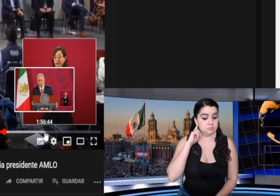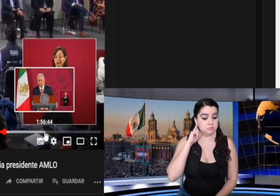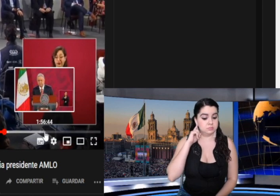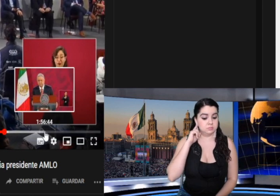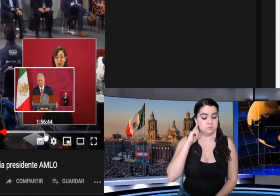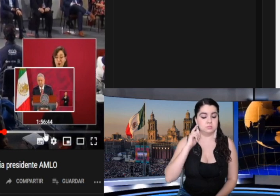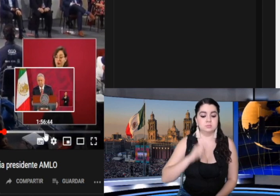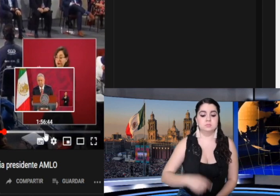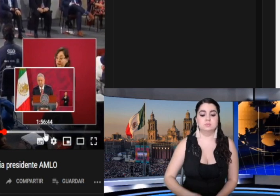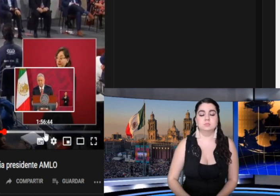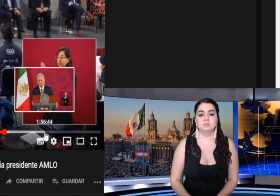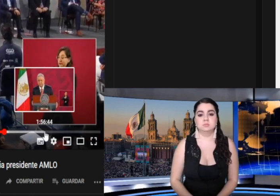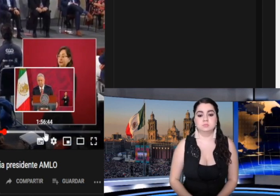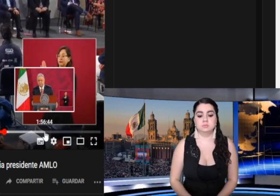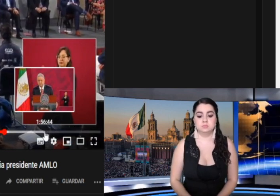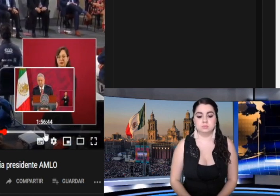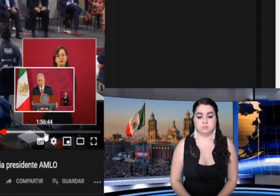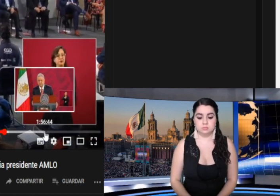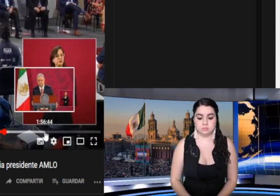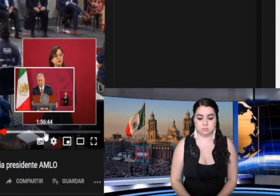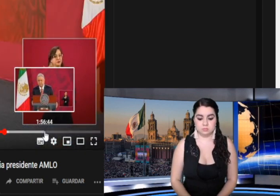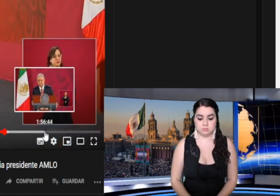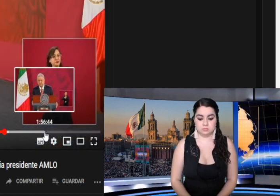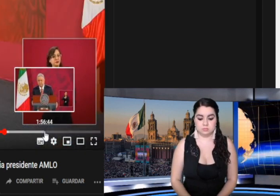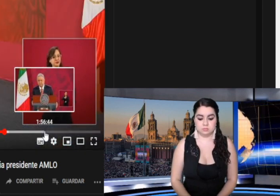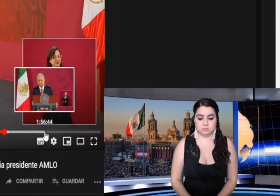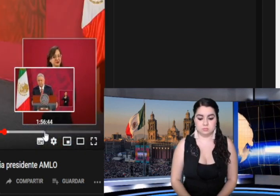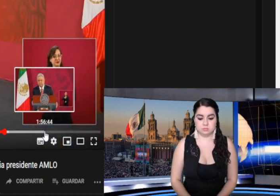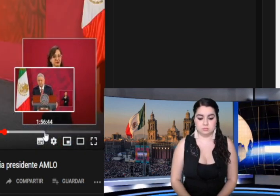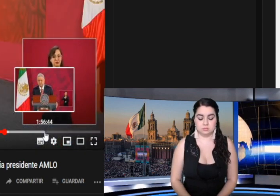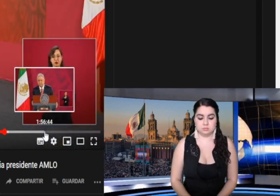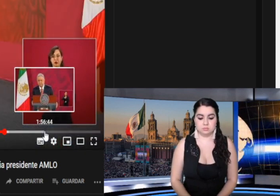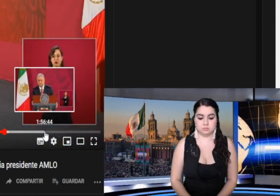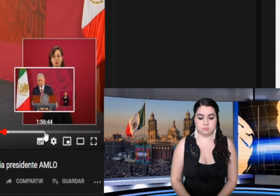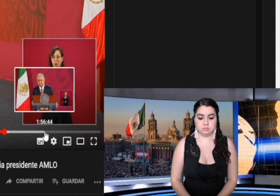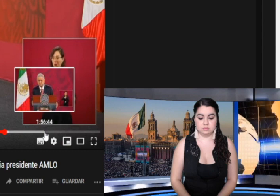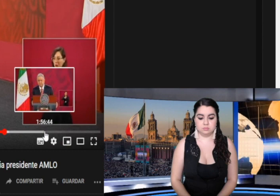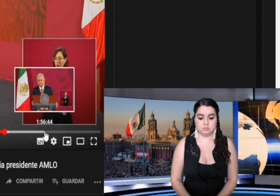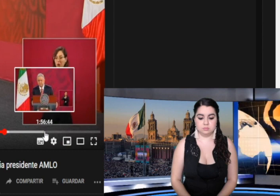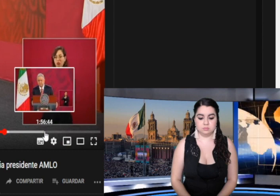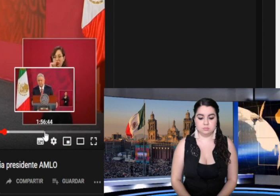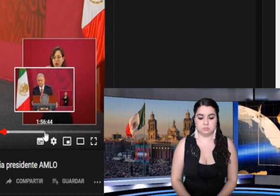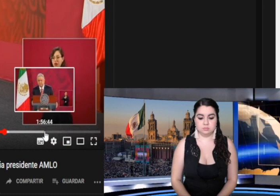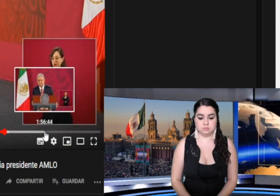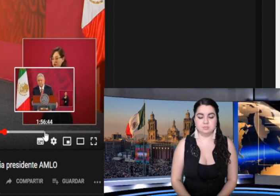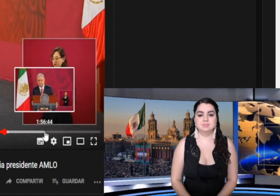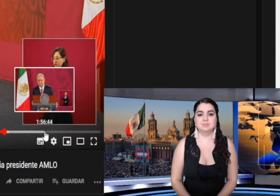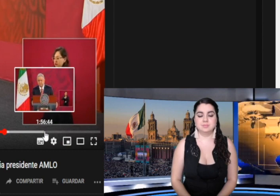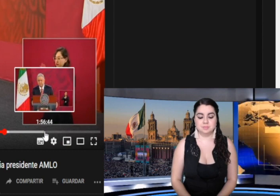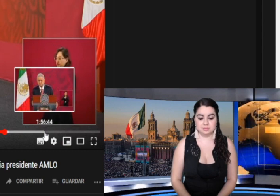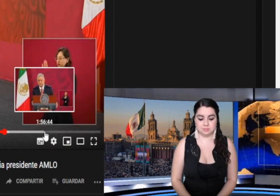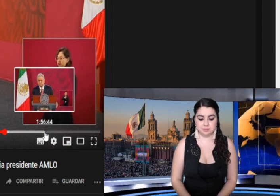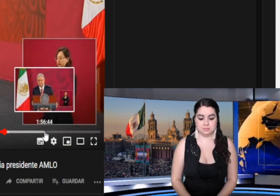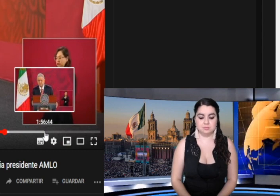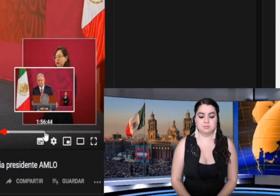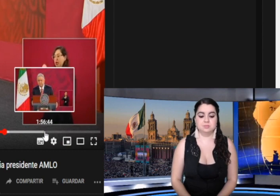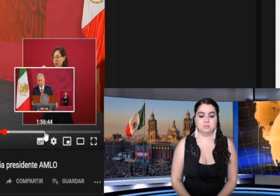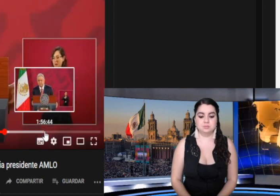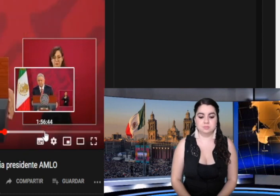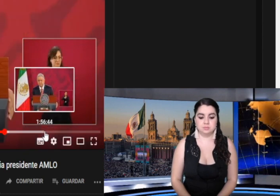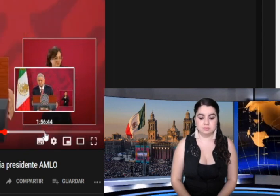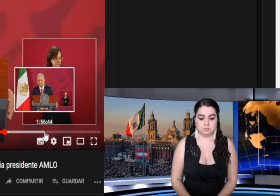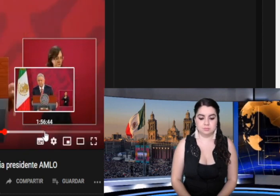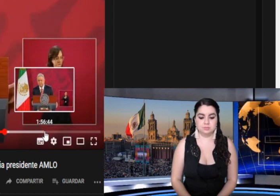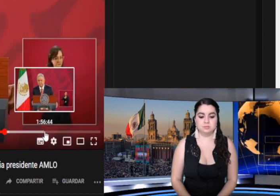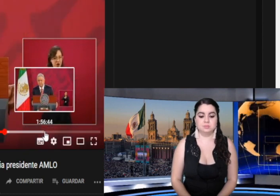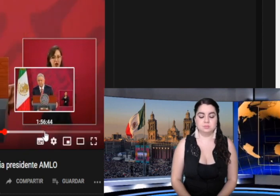recaudación, y al no caerse la recaudación, pues tenemos dinero para pagar la nómina, para pagarle a